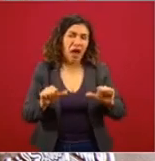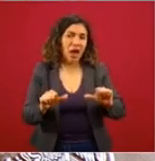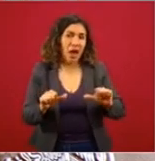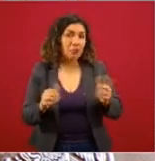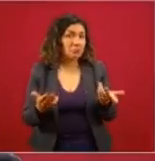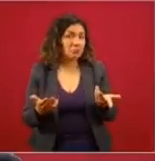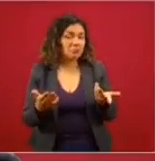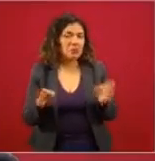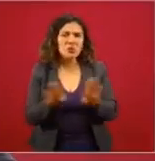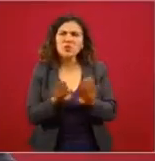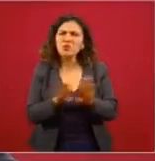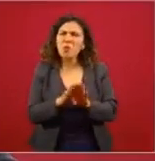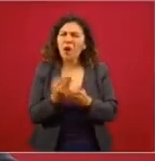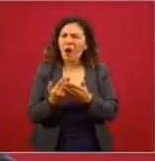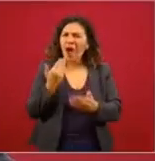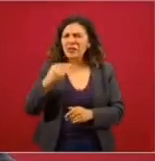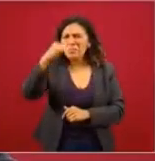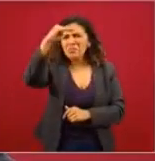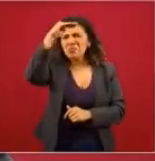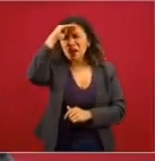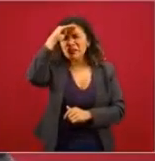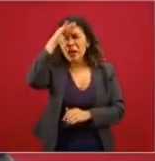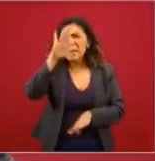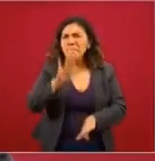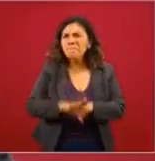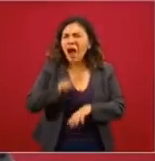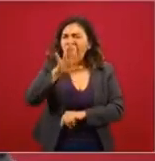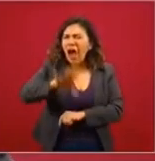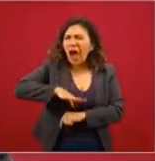Había una especie de enajenación,